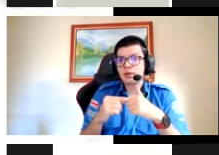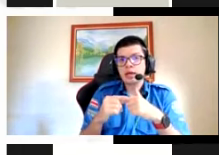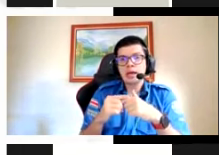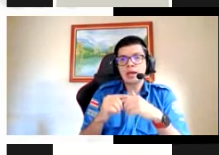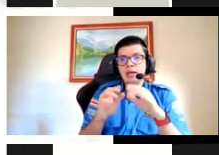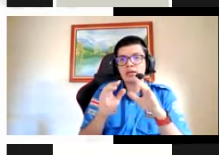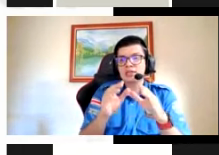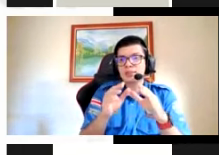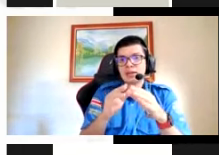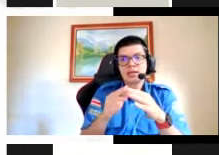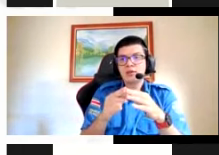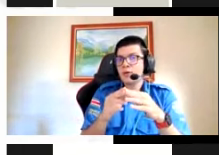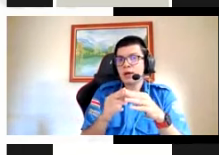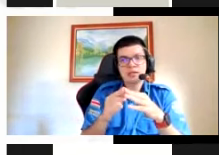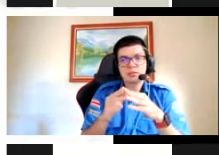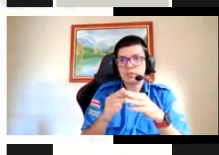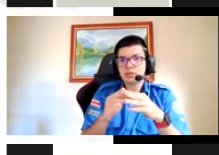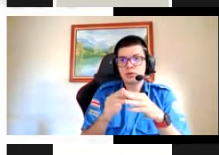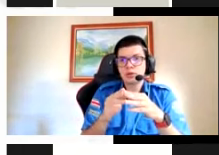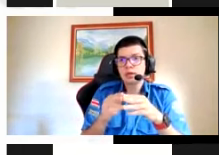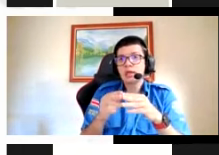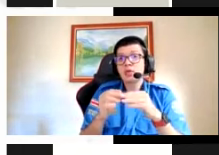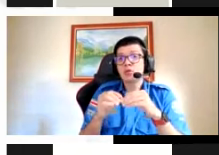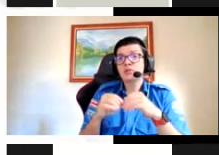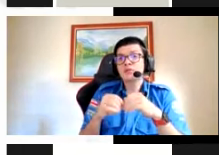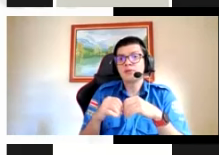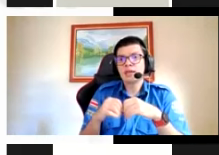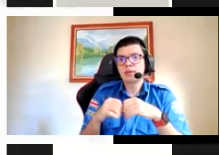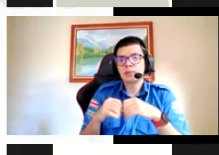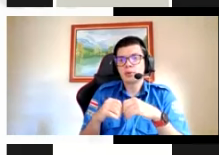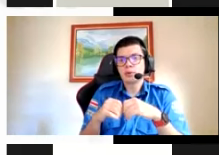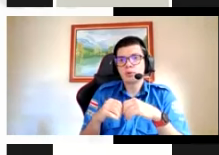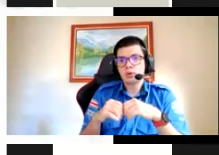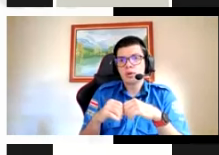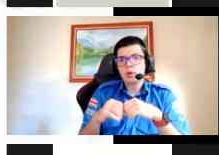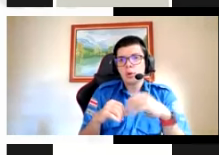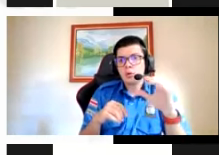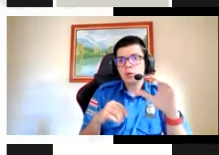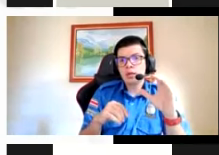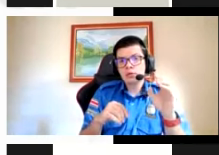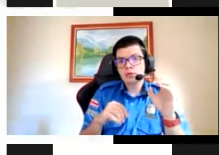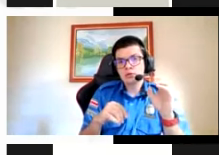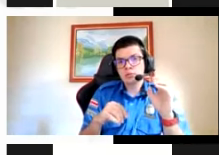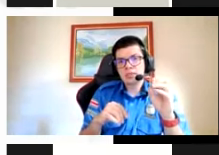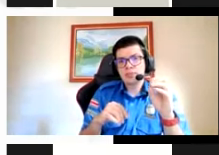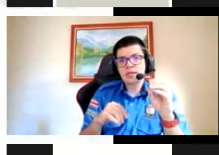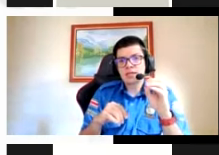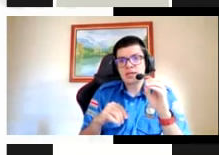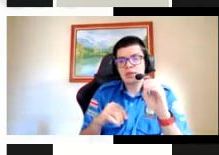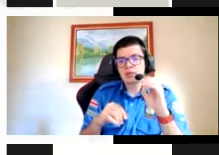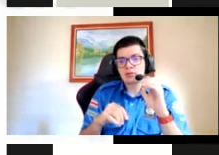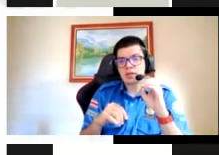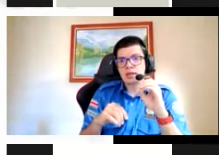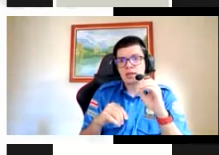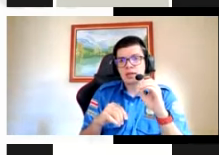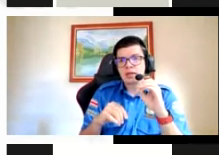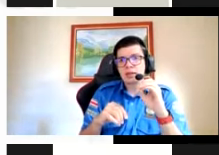líquido, el recipiente no baja su presión y no se enfría tampoco. Uno de los principales